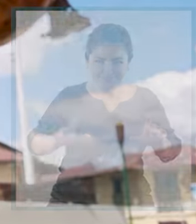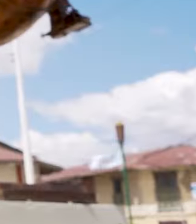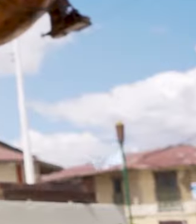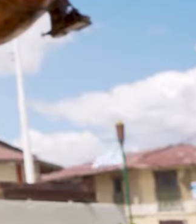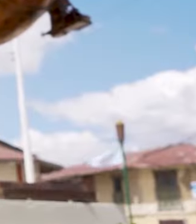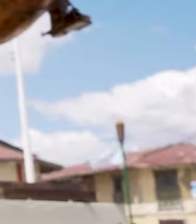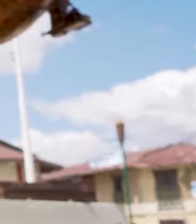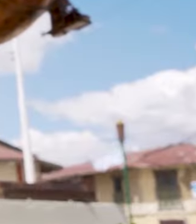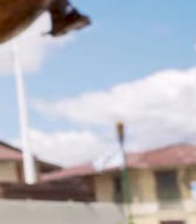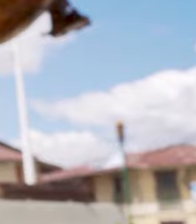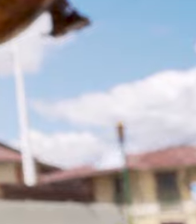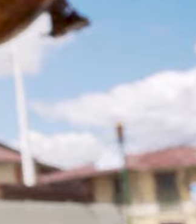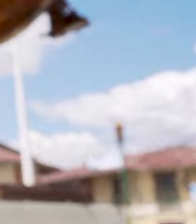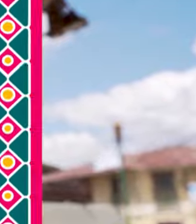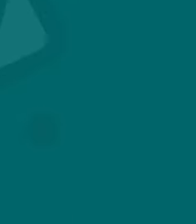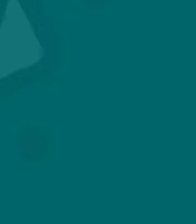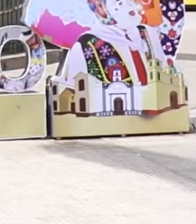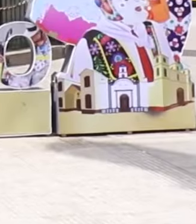Francisco Aranda.